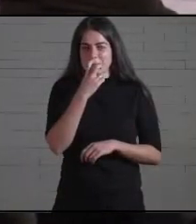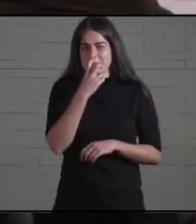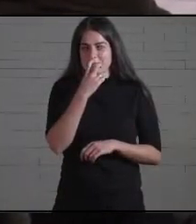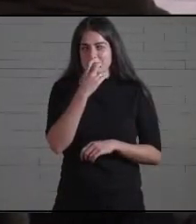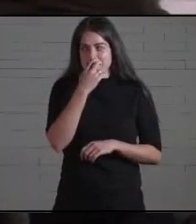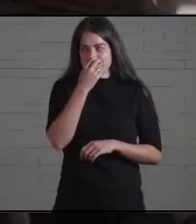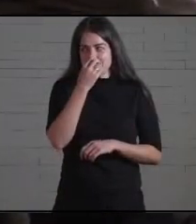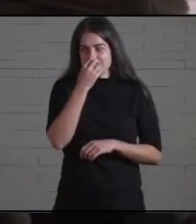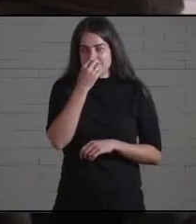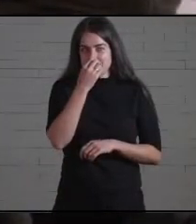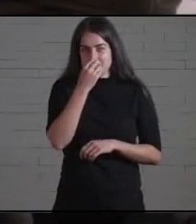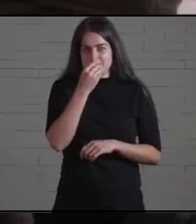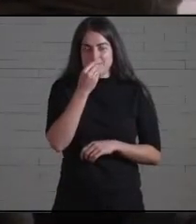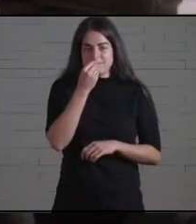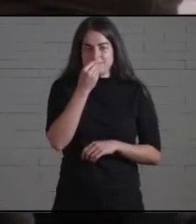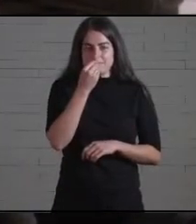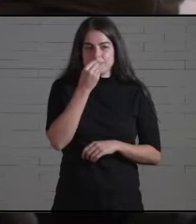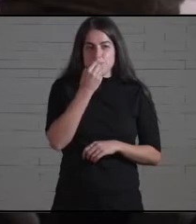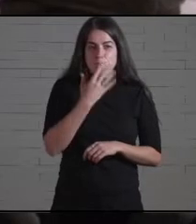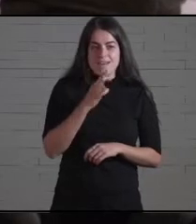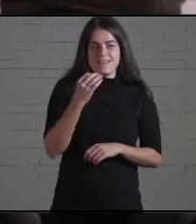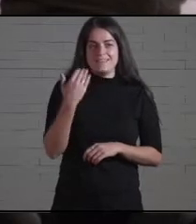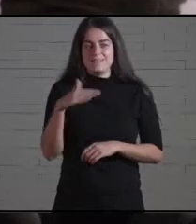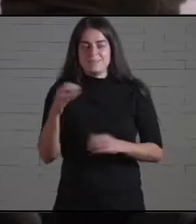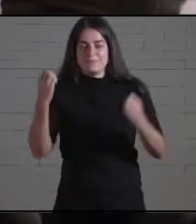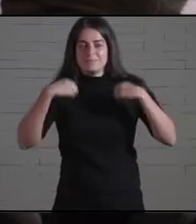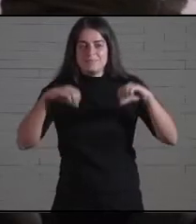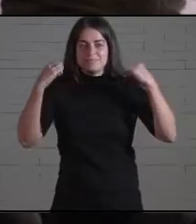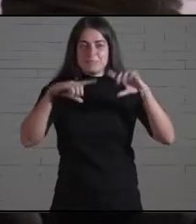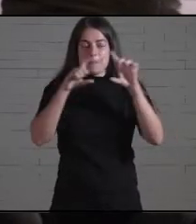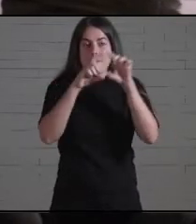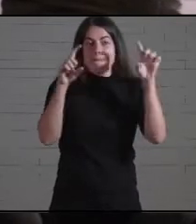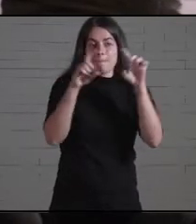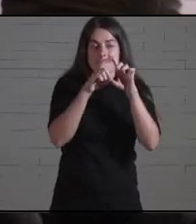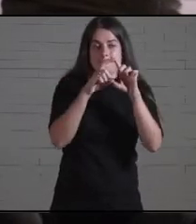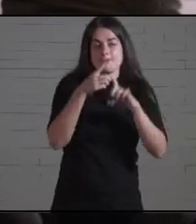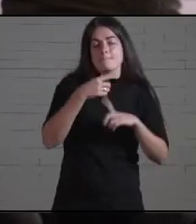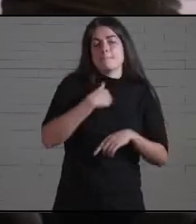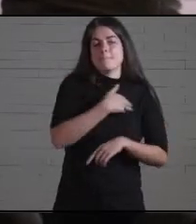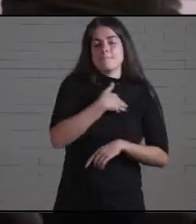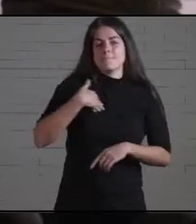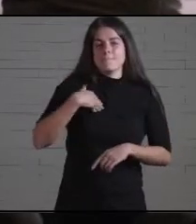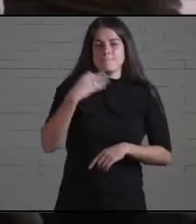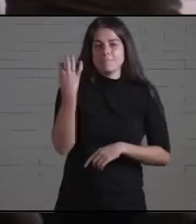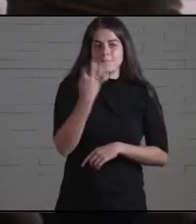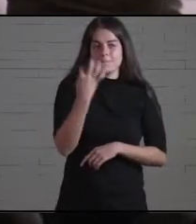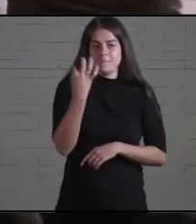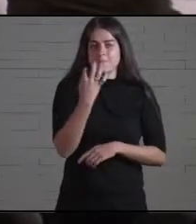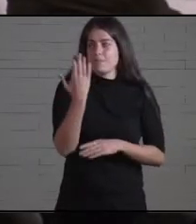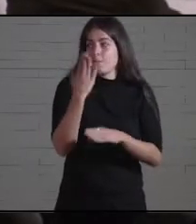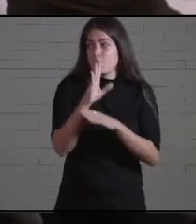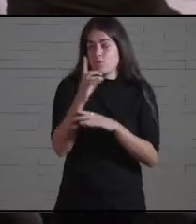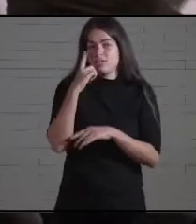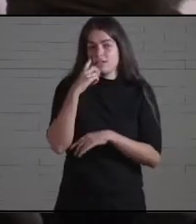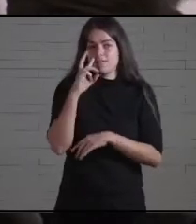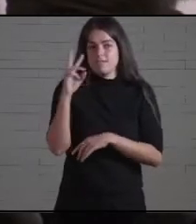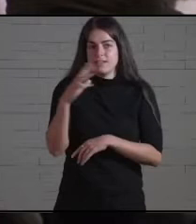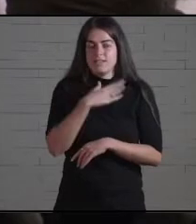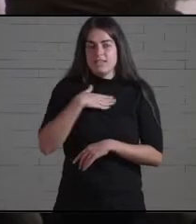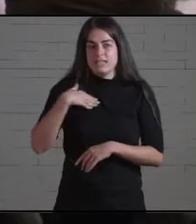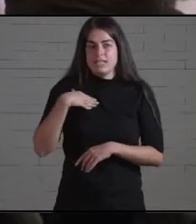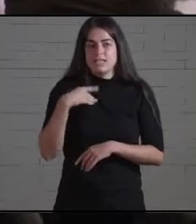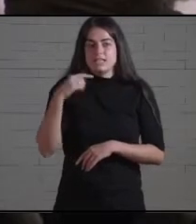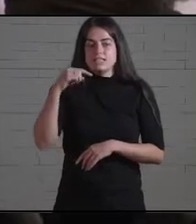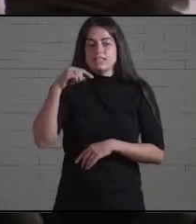a las buenas y malas prácticas empresariales, he querido mostraros aquí hoy